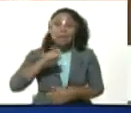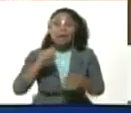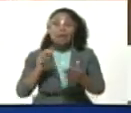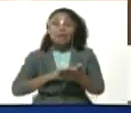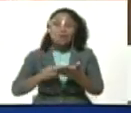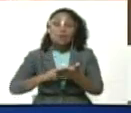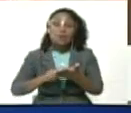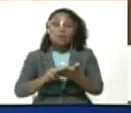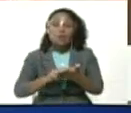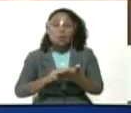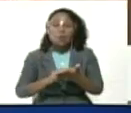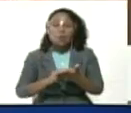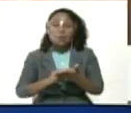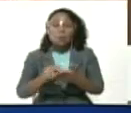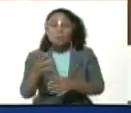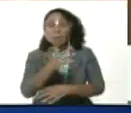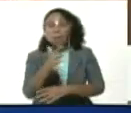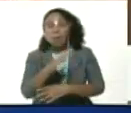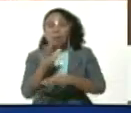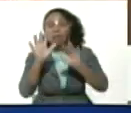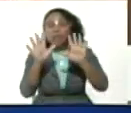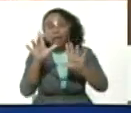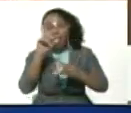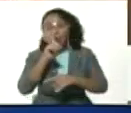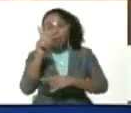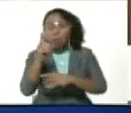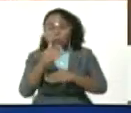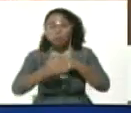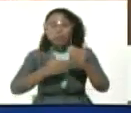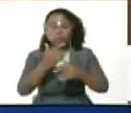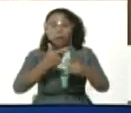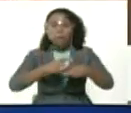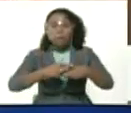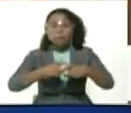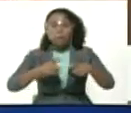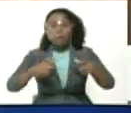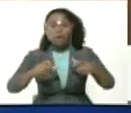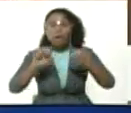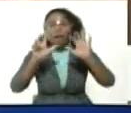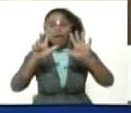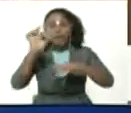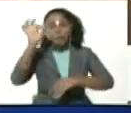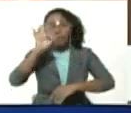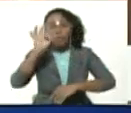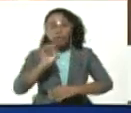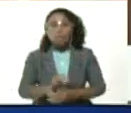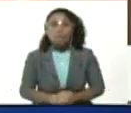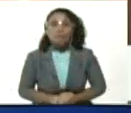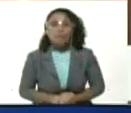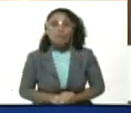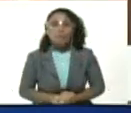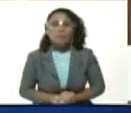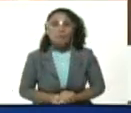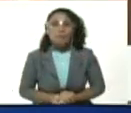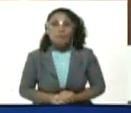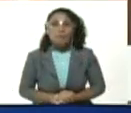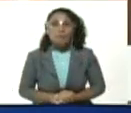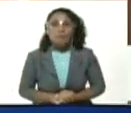recuperarse, por lo menos 10 años con un ritmo de crecimiento del 8%.